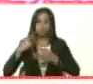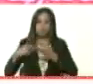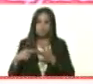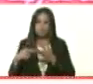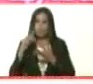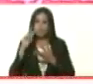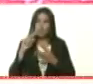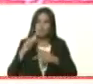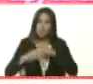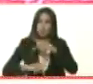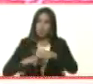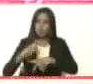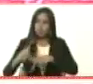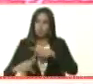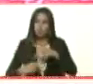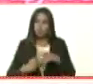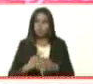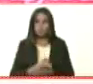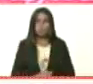con